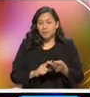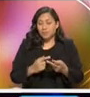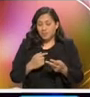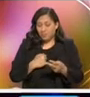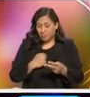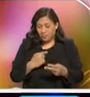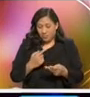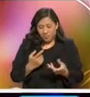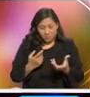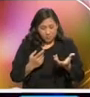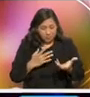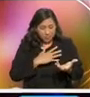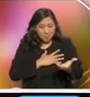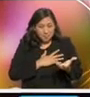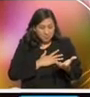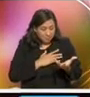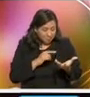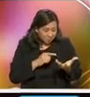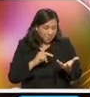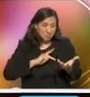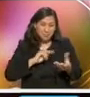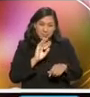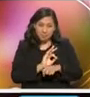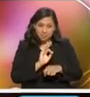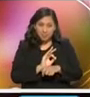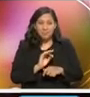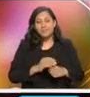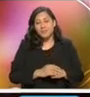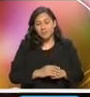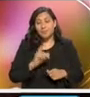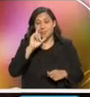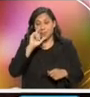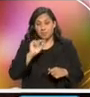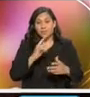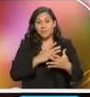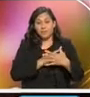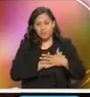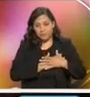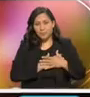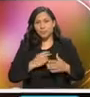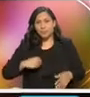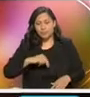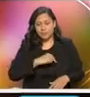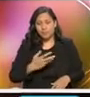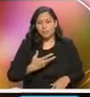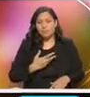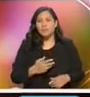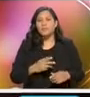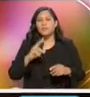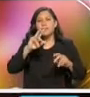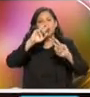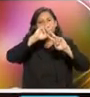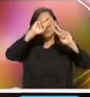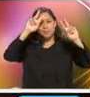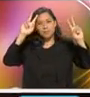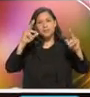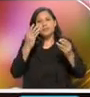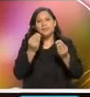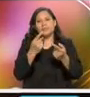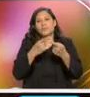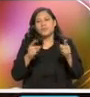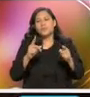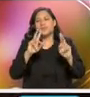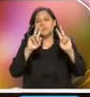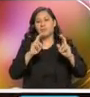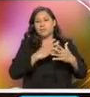para nuestro beneficio. Entonces, en Maldito Amor tenemos una visión muy diferente del